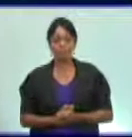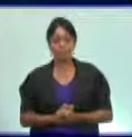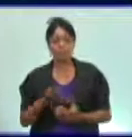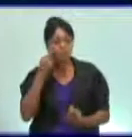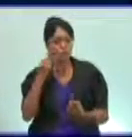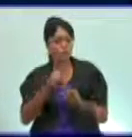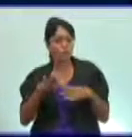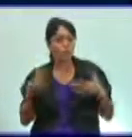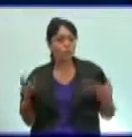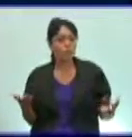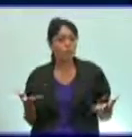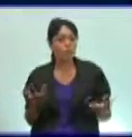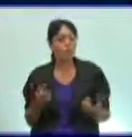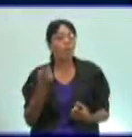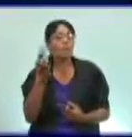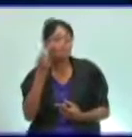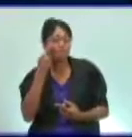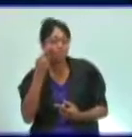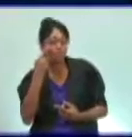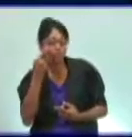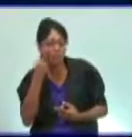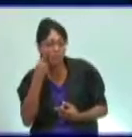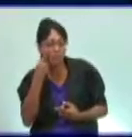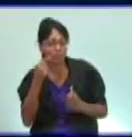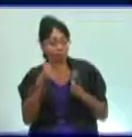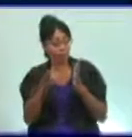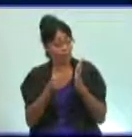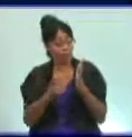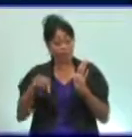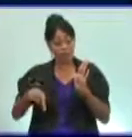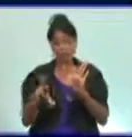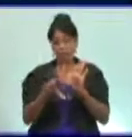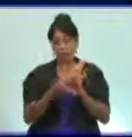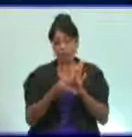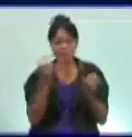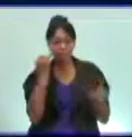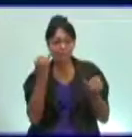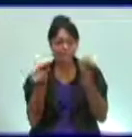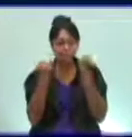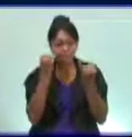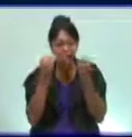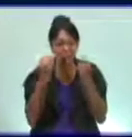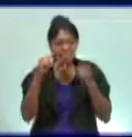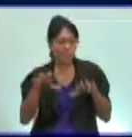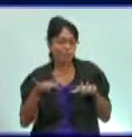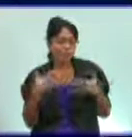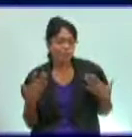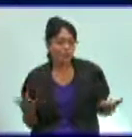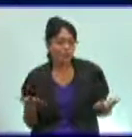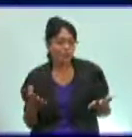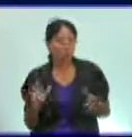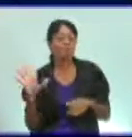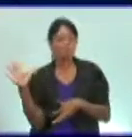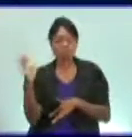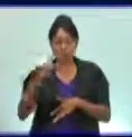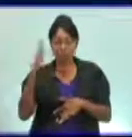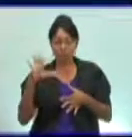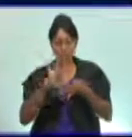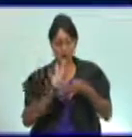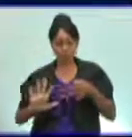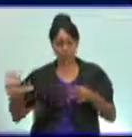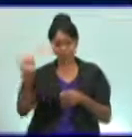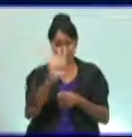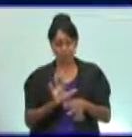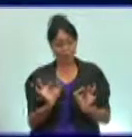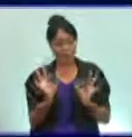y caractericen estas leyes y puedan identificar estas leyes en un fenómeno geográfico determinado. Además, teniendo en